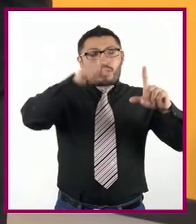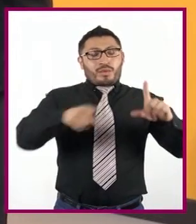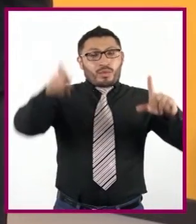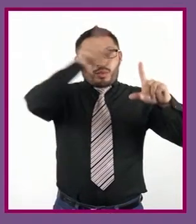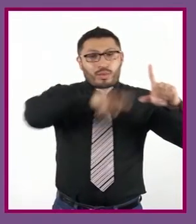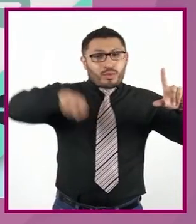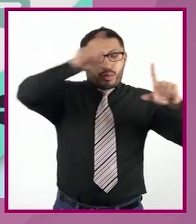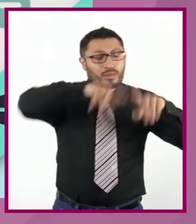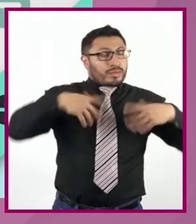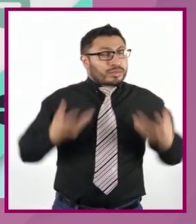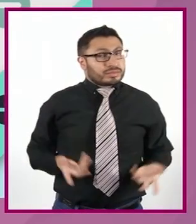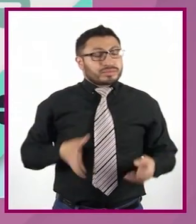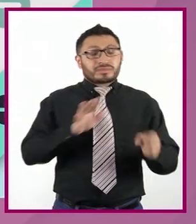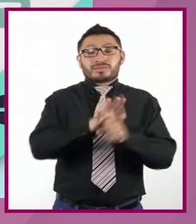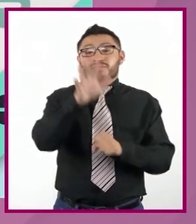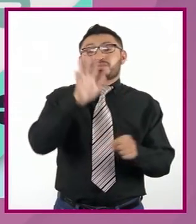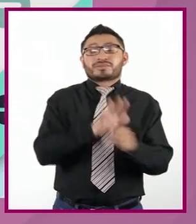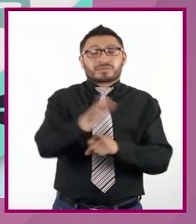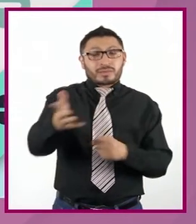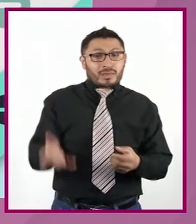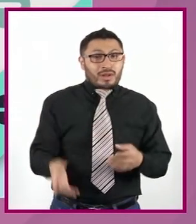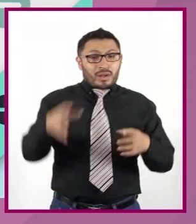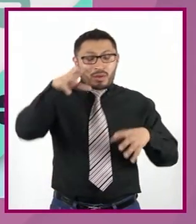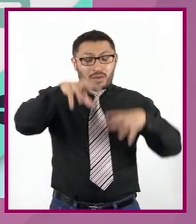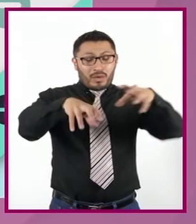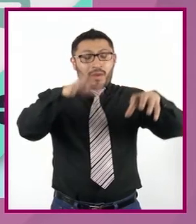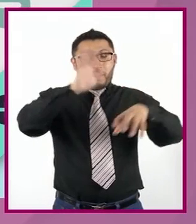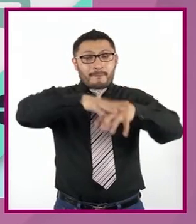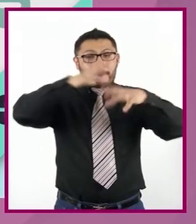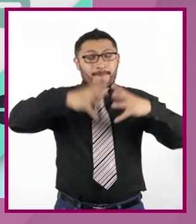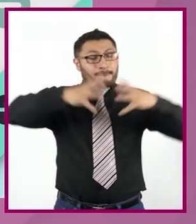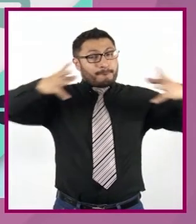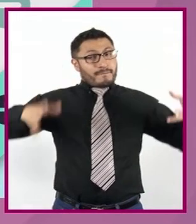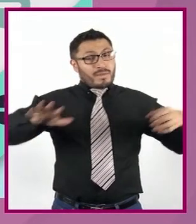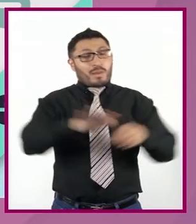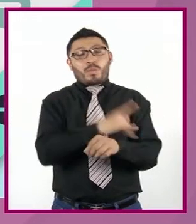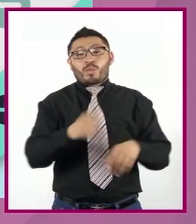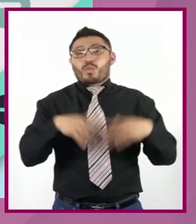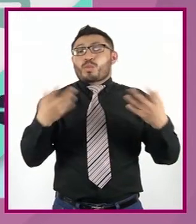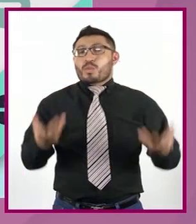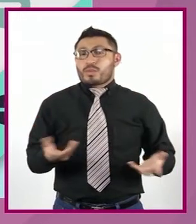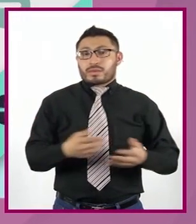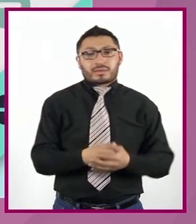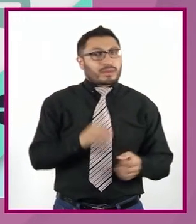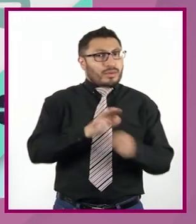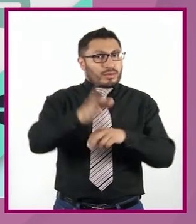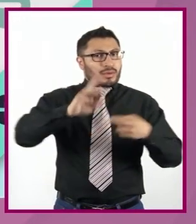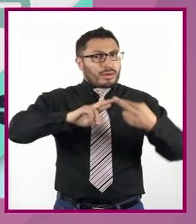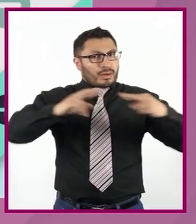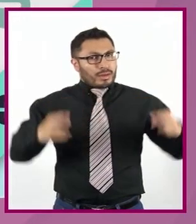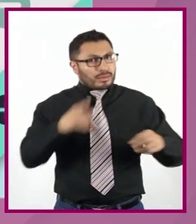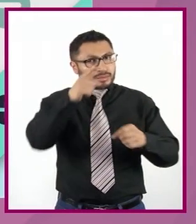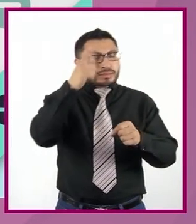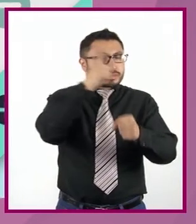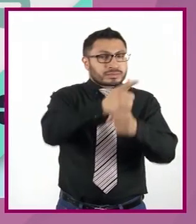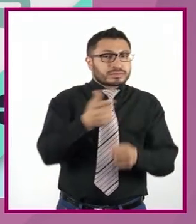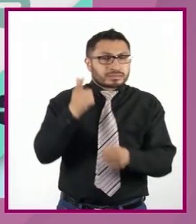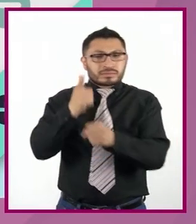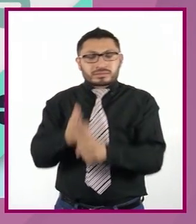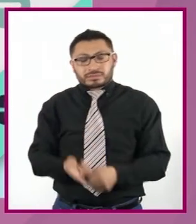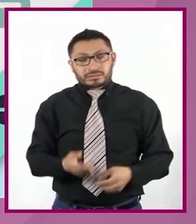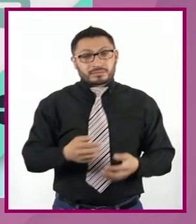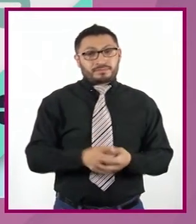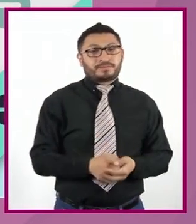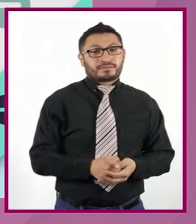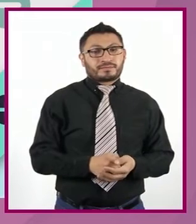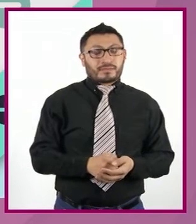circular, ¿cuál sería el sector más grande? ¿Y por qué? ¿Qué relación encuentran entre las frecuencias